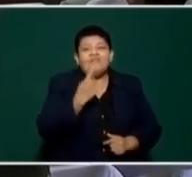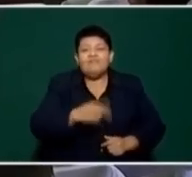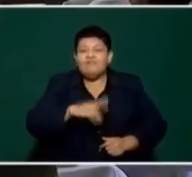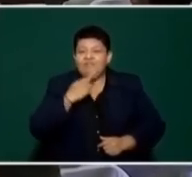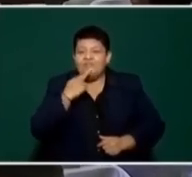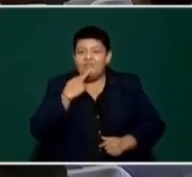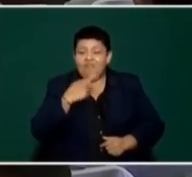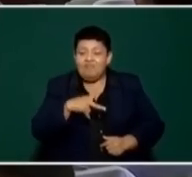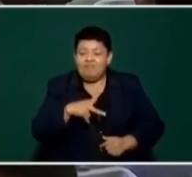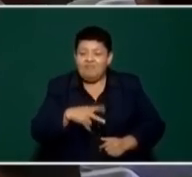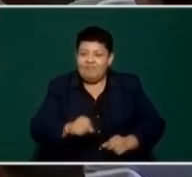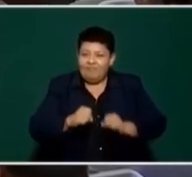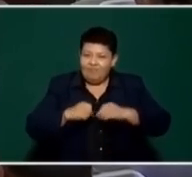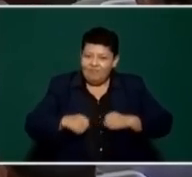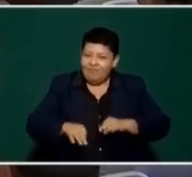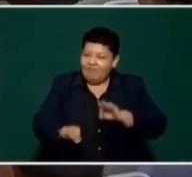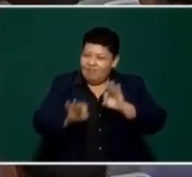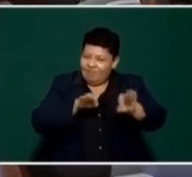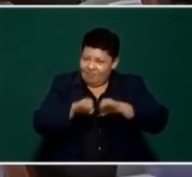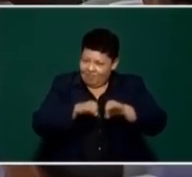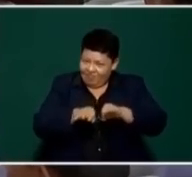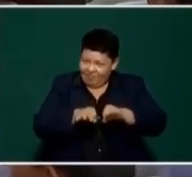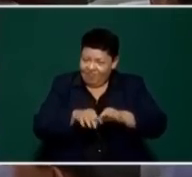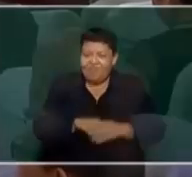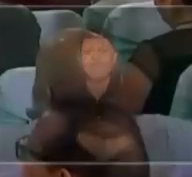mejor servicio